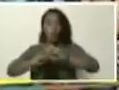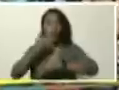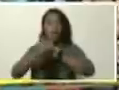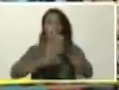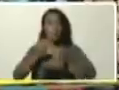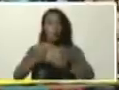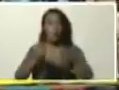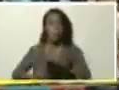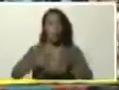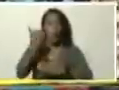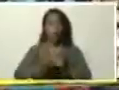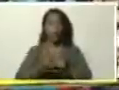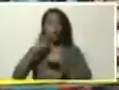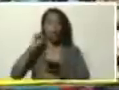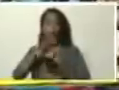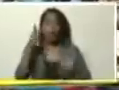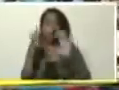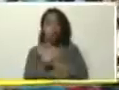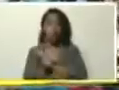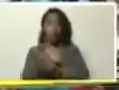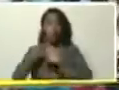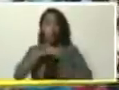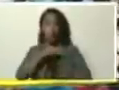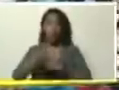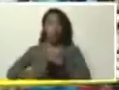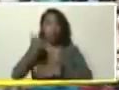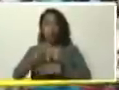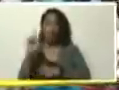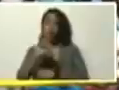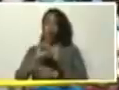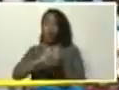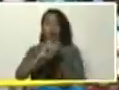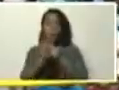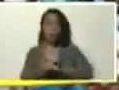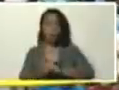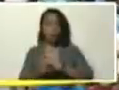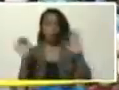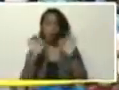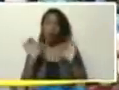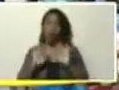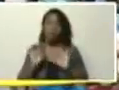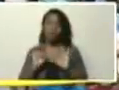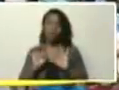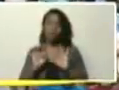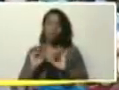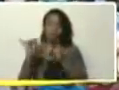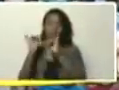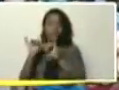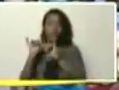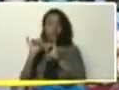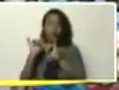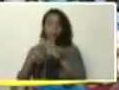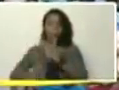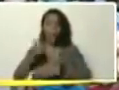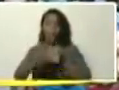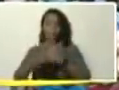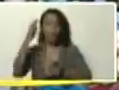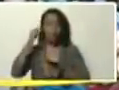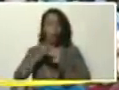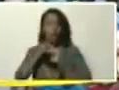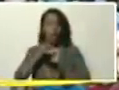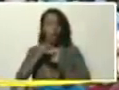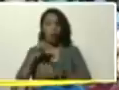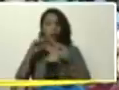el proyecto histórico. Nuestro proyecto no ha cambiado en nada. Es el mismo proyecto del que Bolívar hablaba en